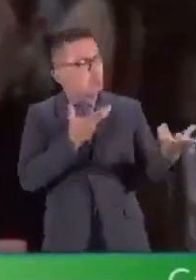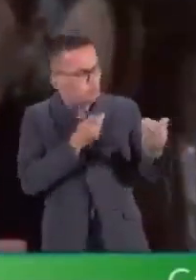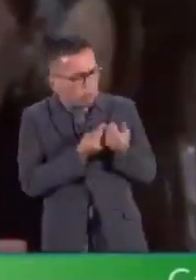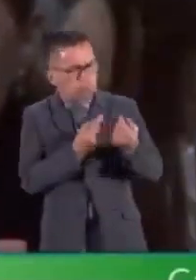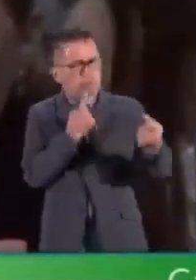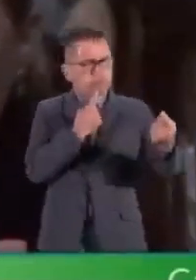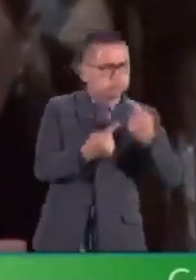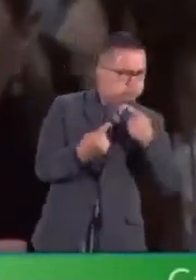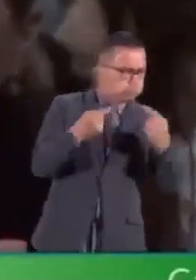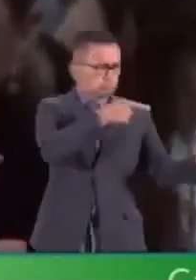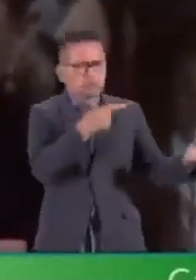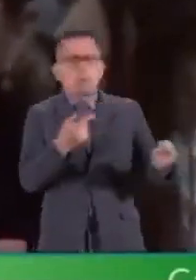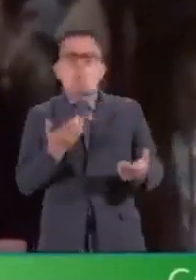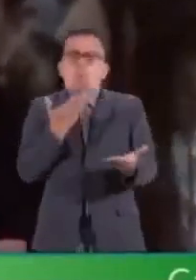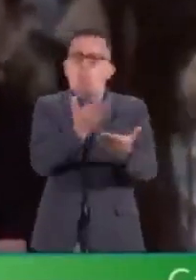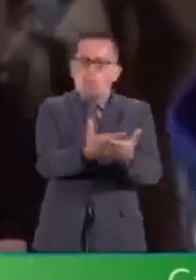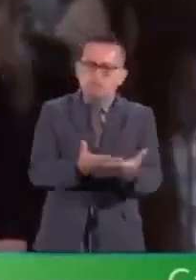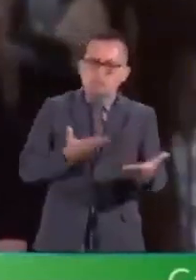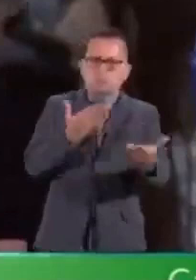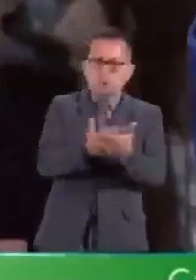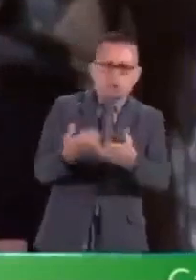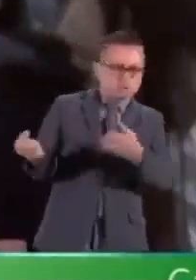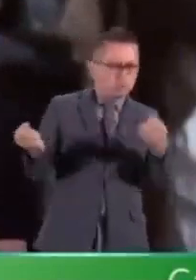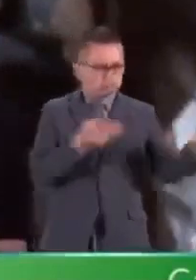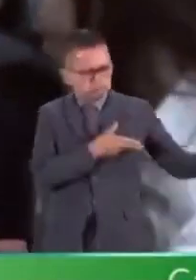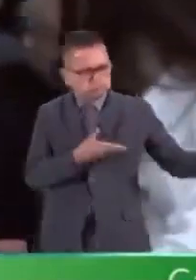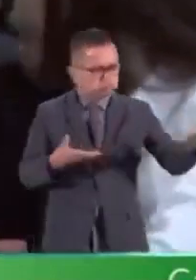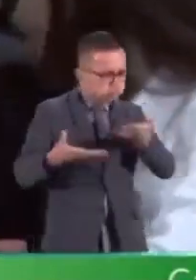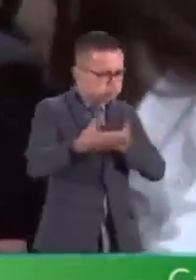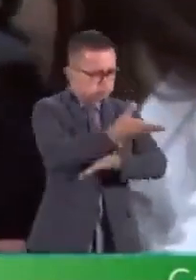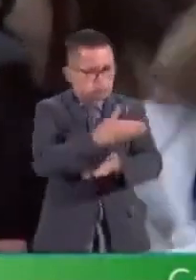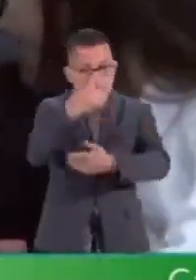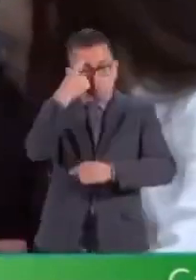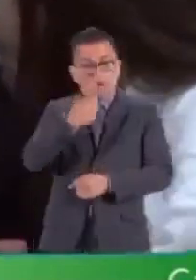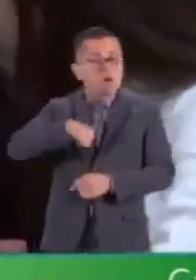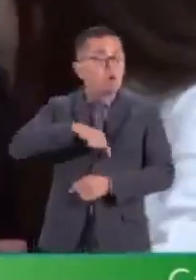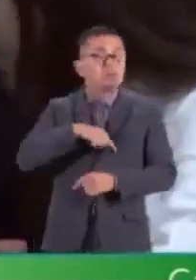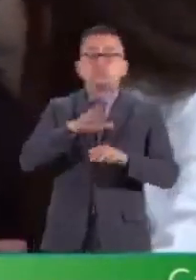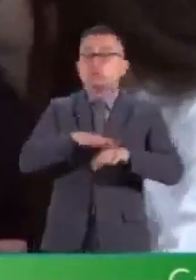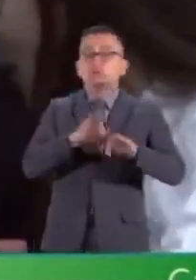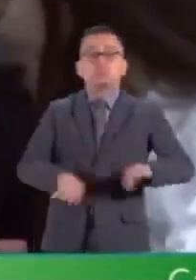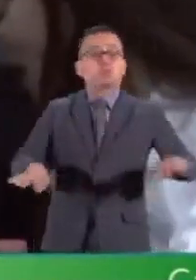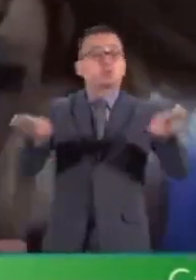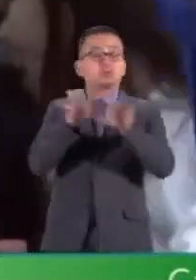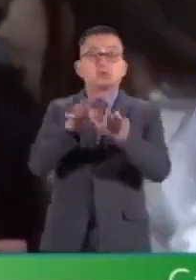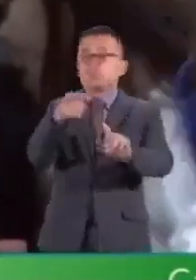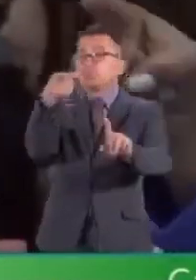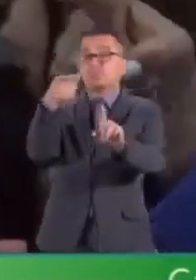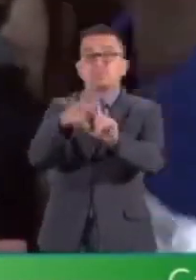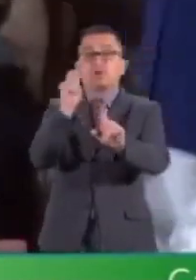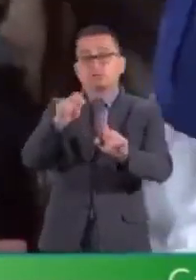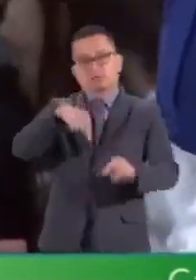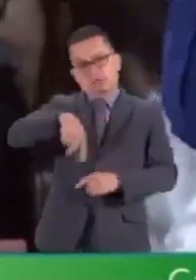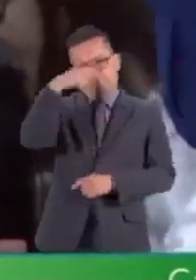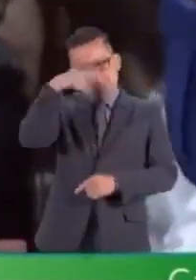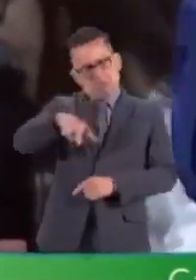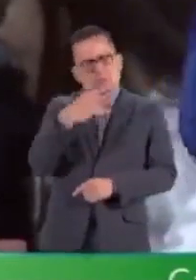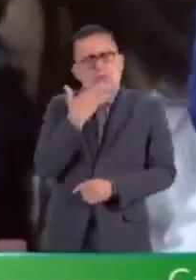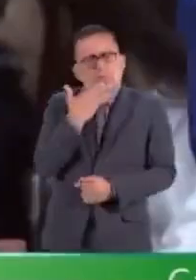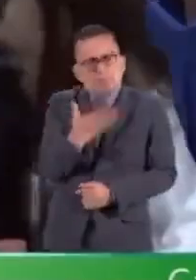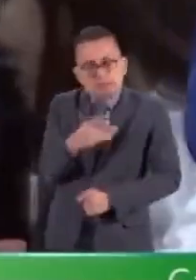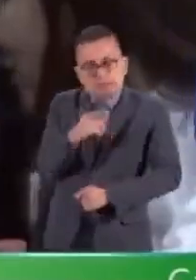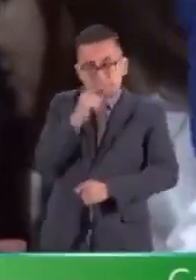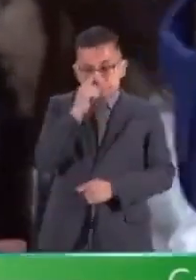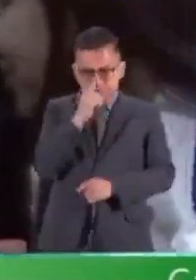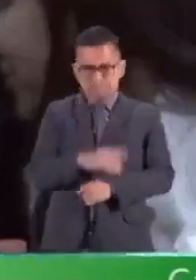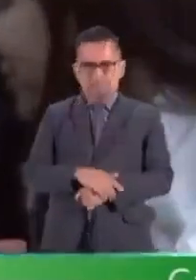proponiendo, pero sobre todo conociendo que el fin que nos tiene acá es el bien de México. A mis amigas y a mis amigos